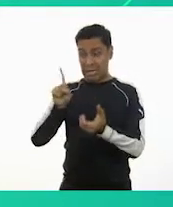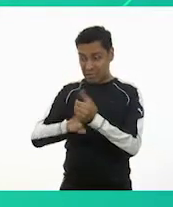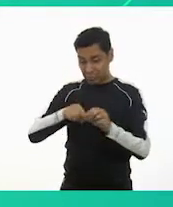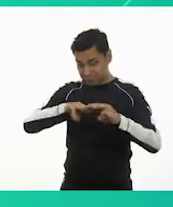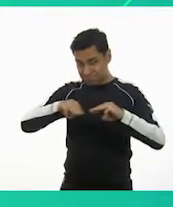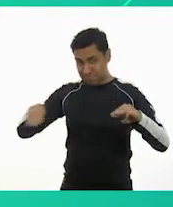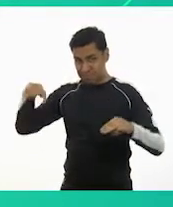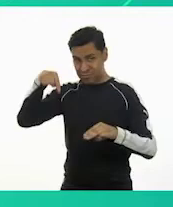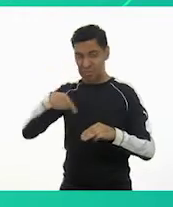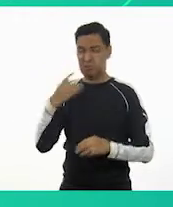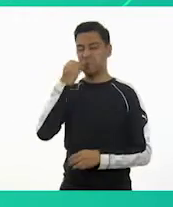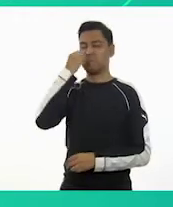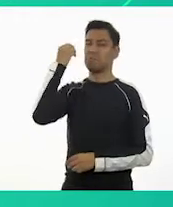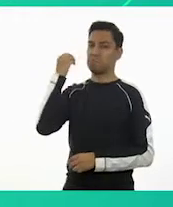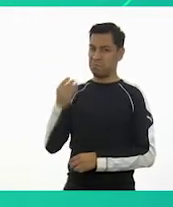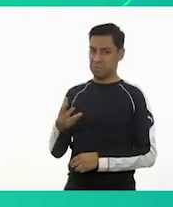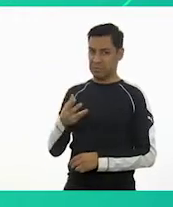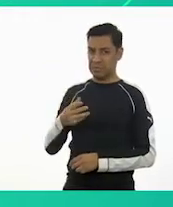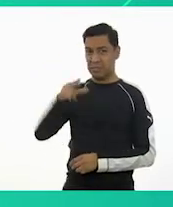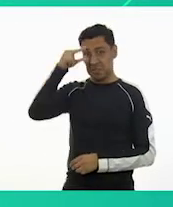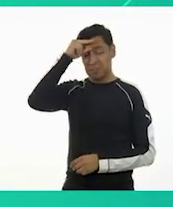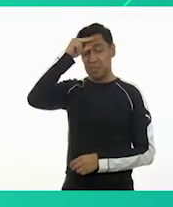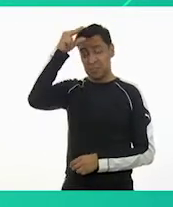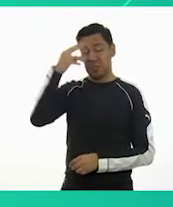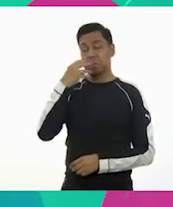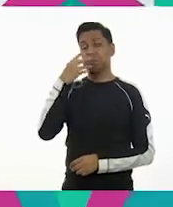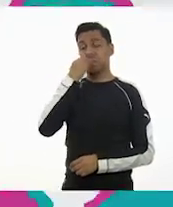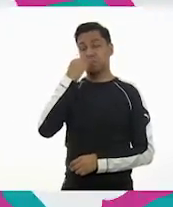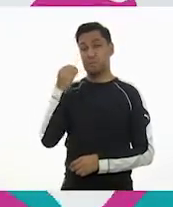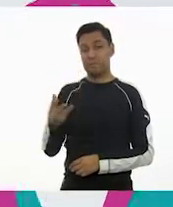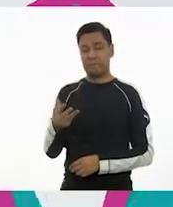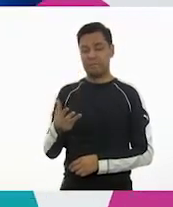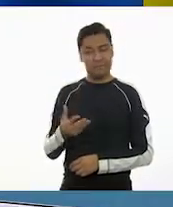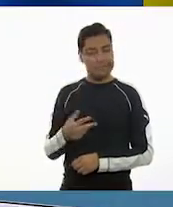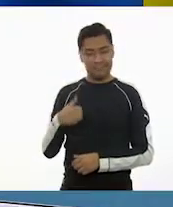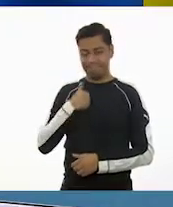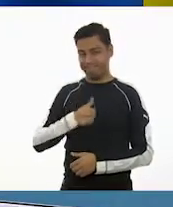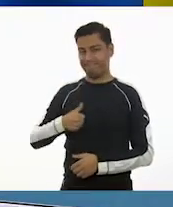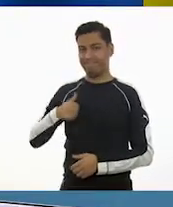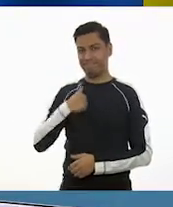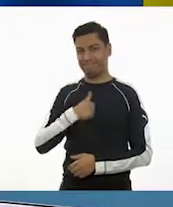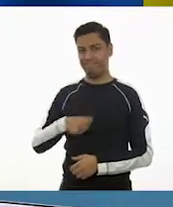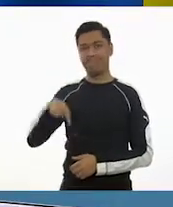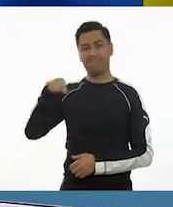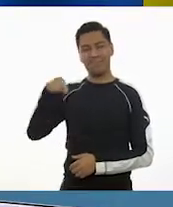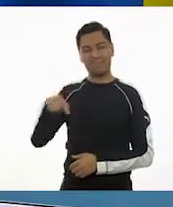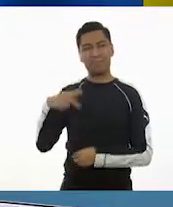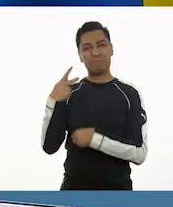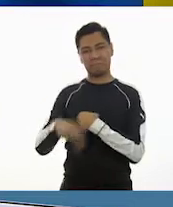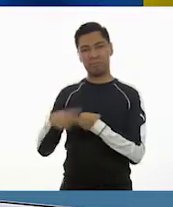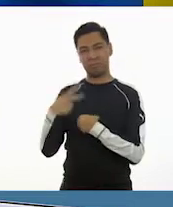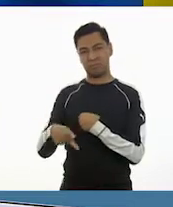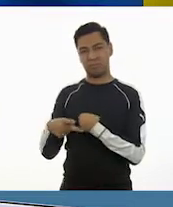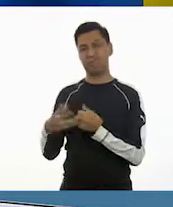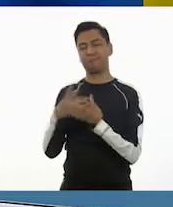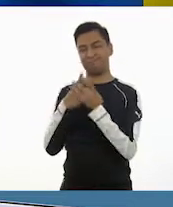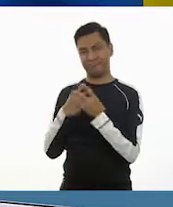son muy hermosos y también son muy inteligentes. Es una pena que estén amenazados por las actividades como la